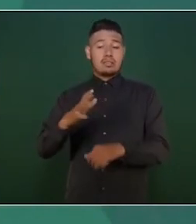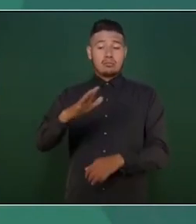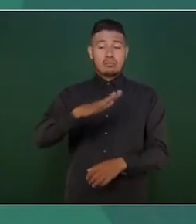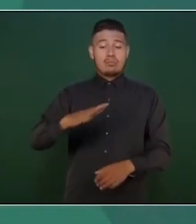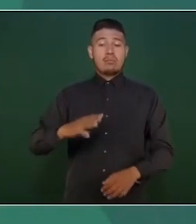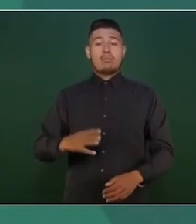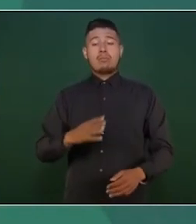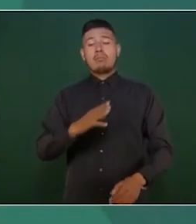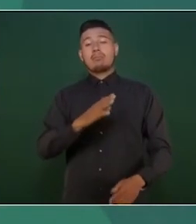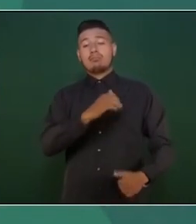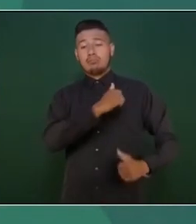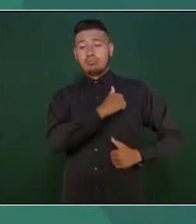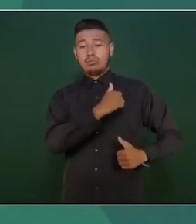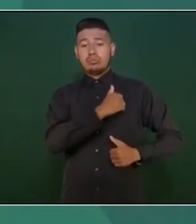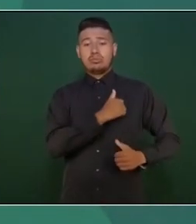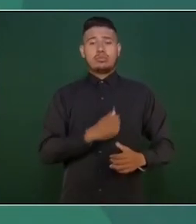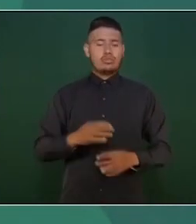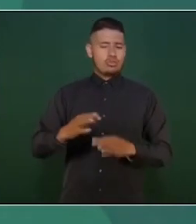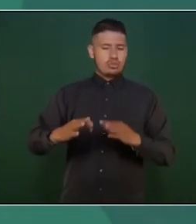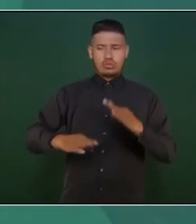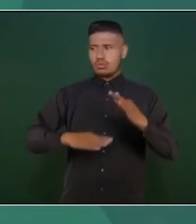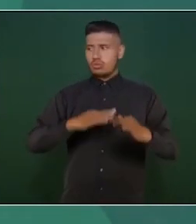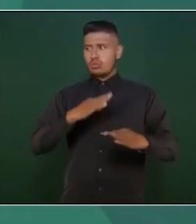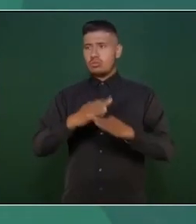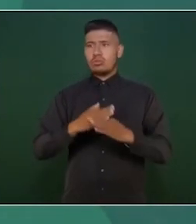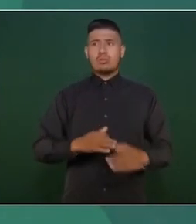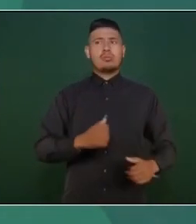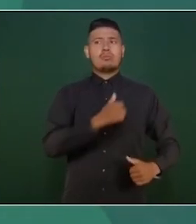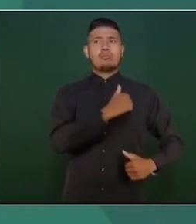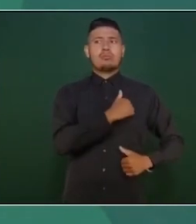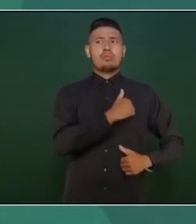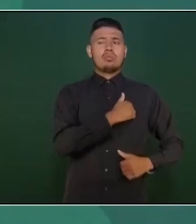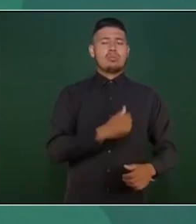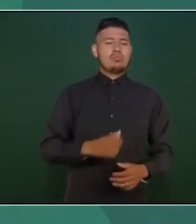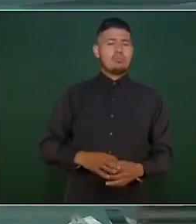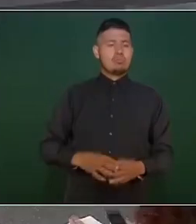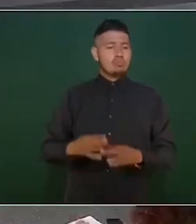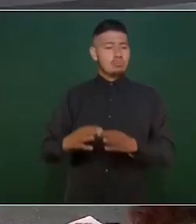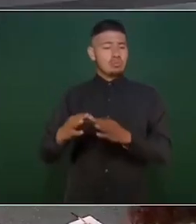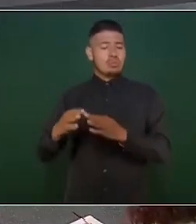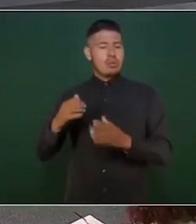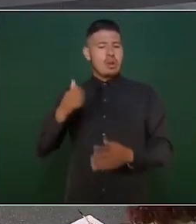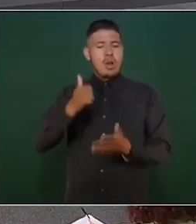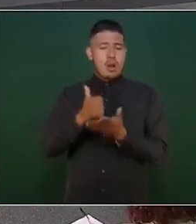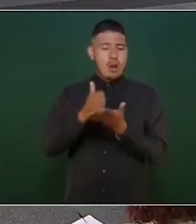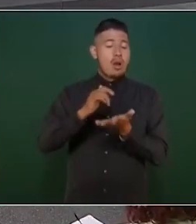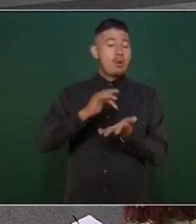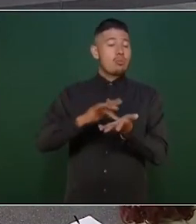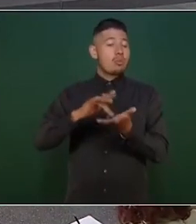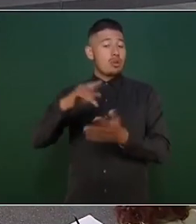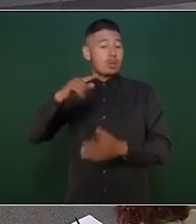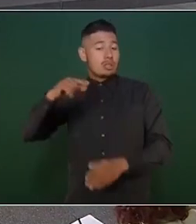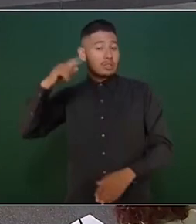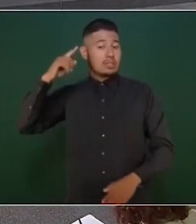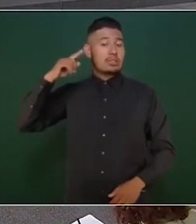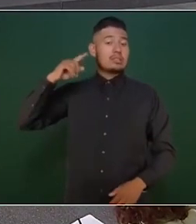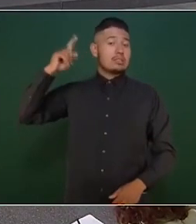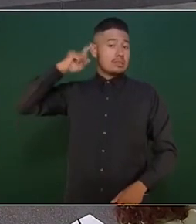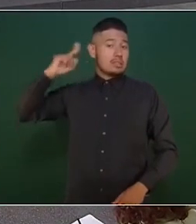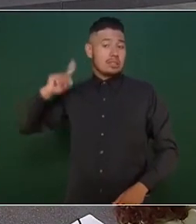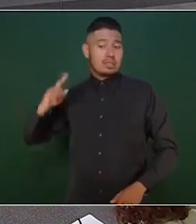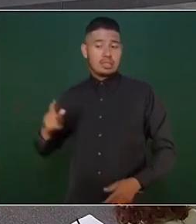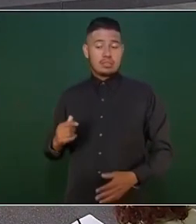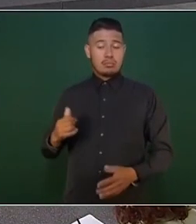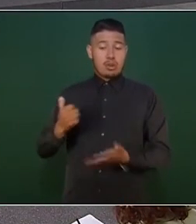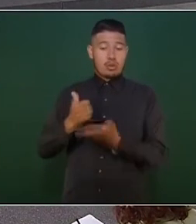y que son efectivos de todas las zonas militares que integran esa región y que vienen a apoyar aquí a